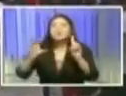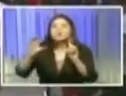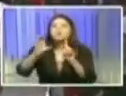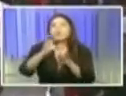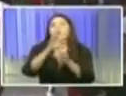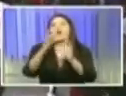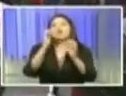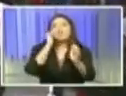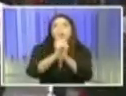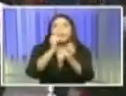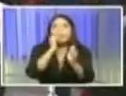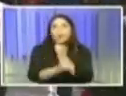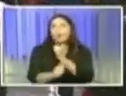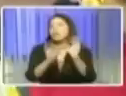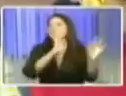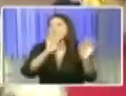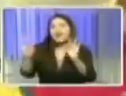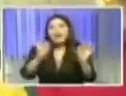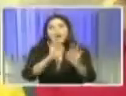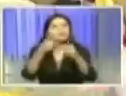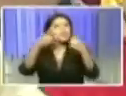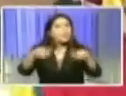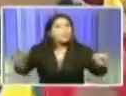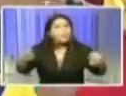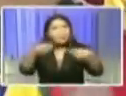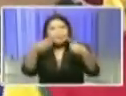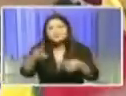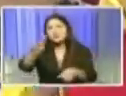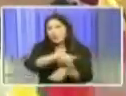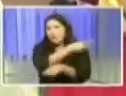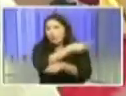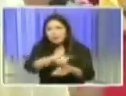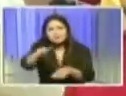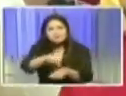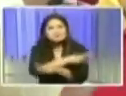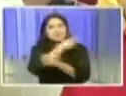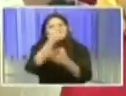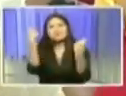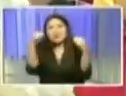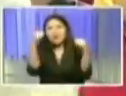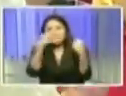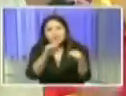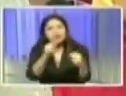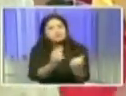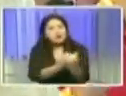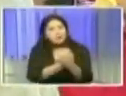del deporte, del teatro, de la música, de la poesía, de la práctica del amor.